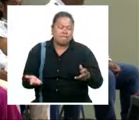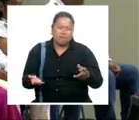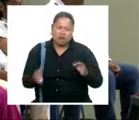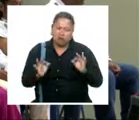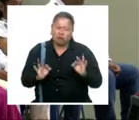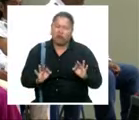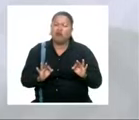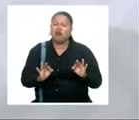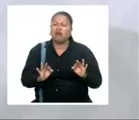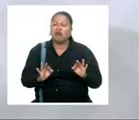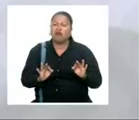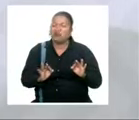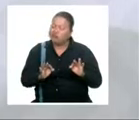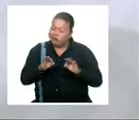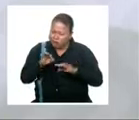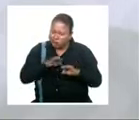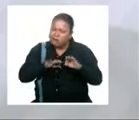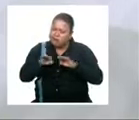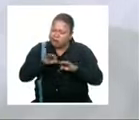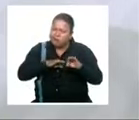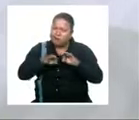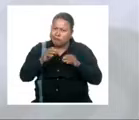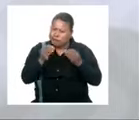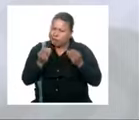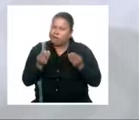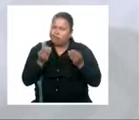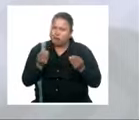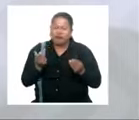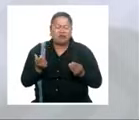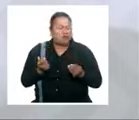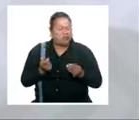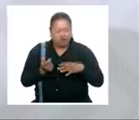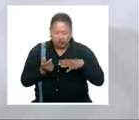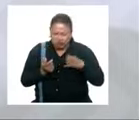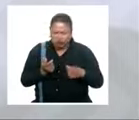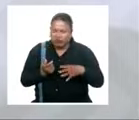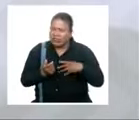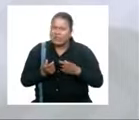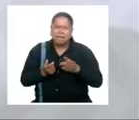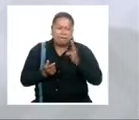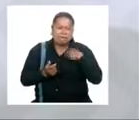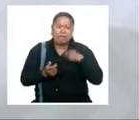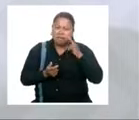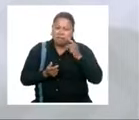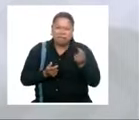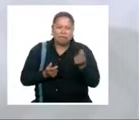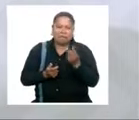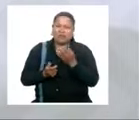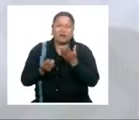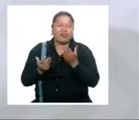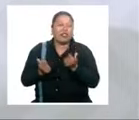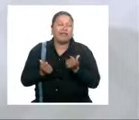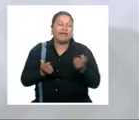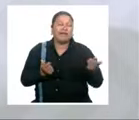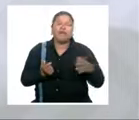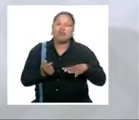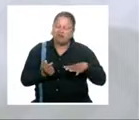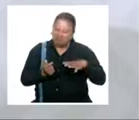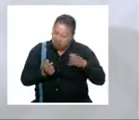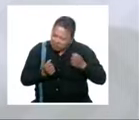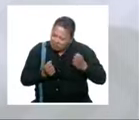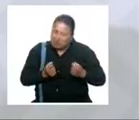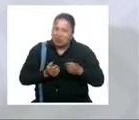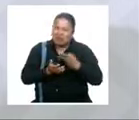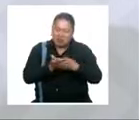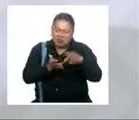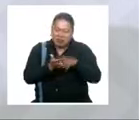compañero muy trabajador, muy dedicado. Muy pocos como él se atreven a ir hasta